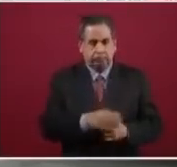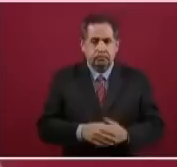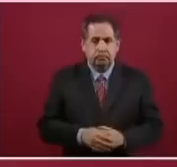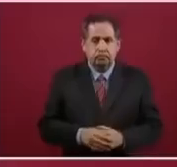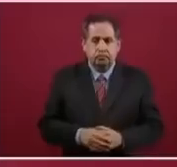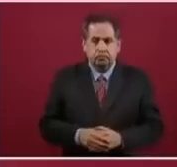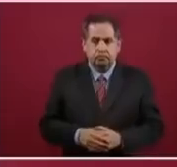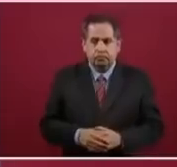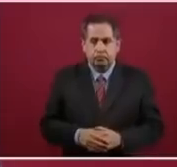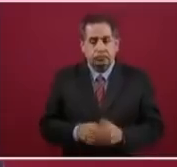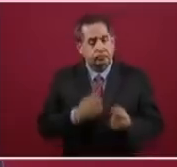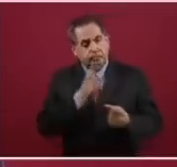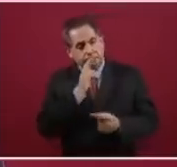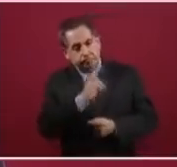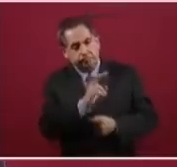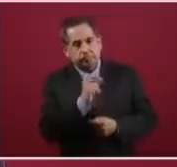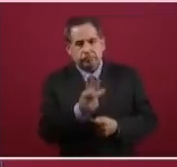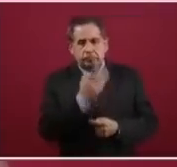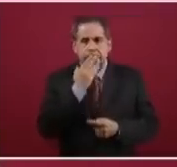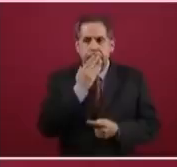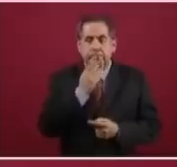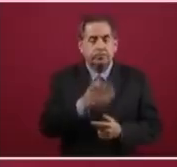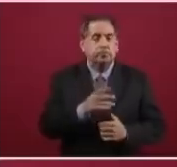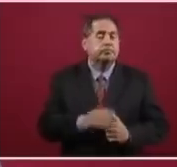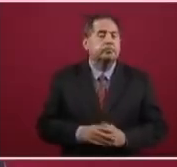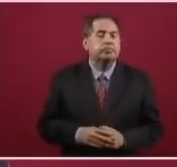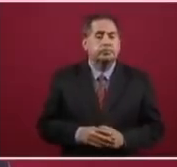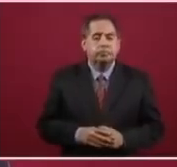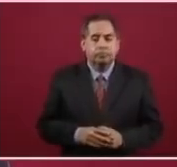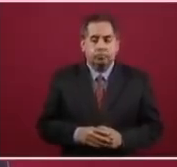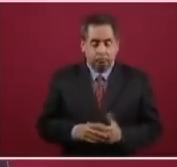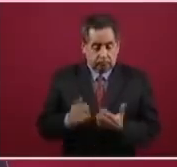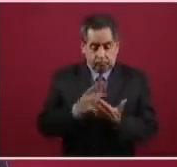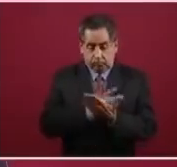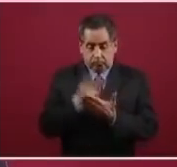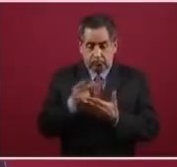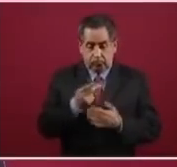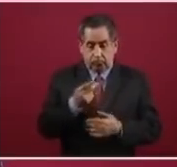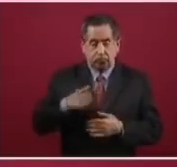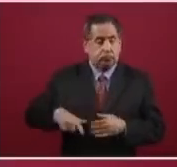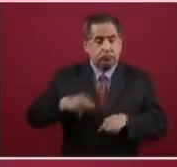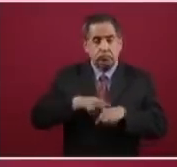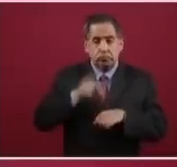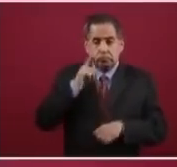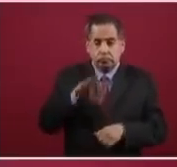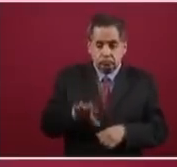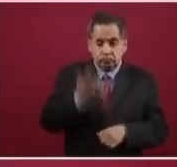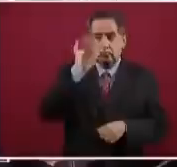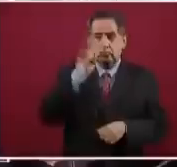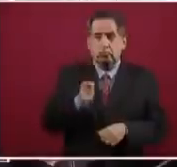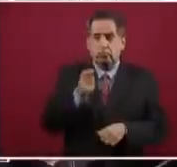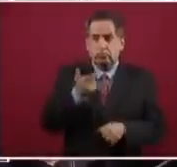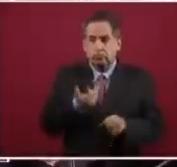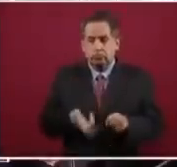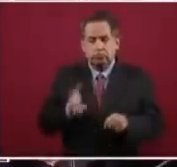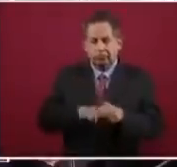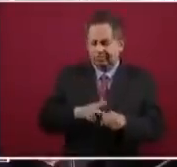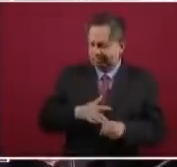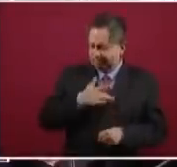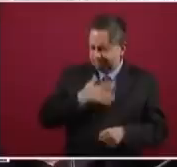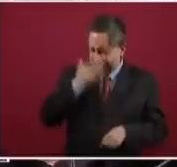y con la respuesta de su amor el proyecto que eligió la gobernadora eso no es un hospital sino